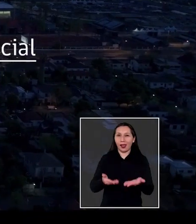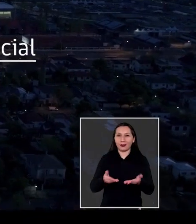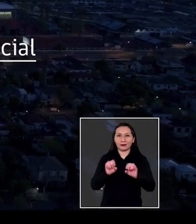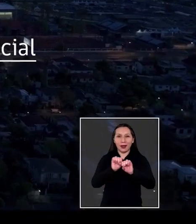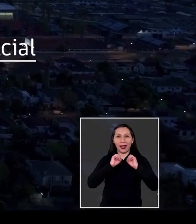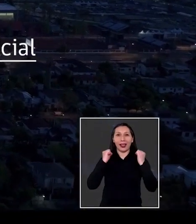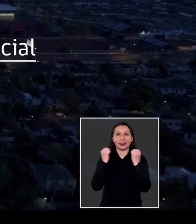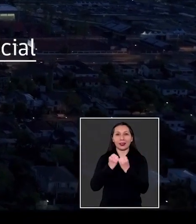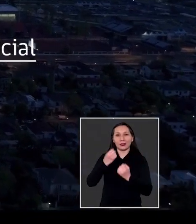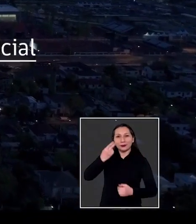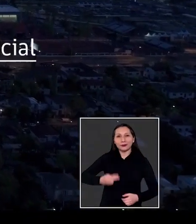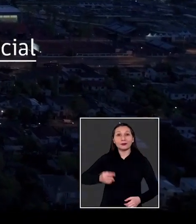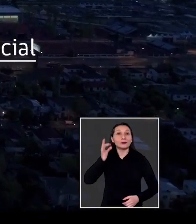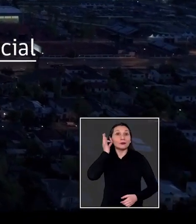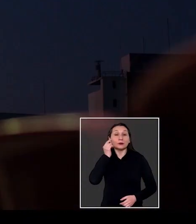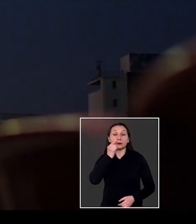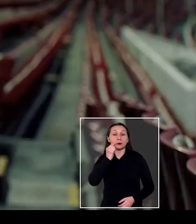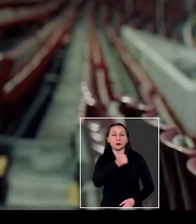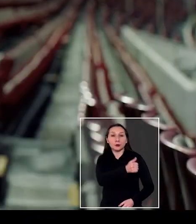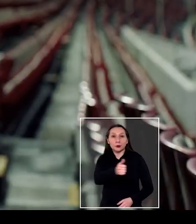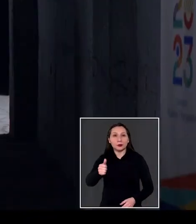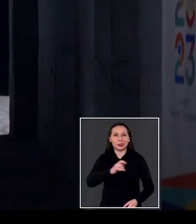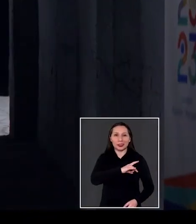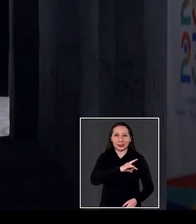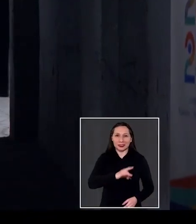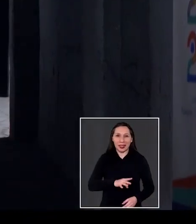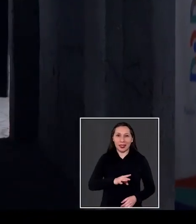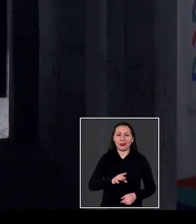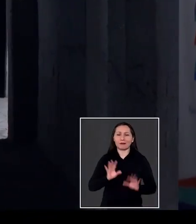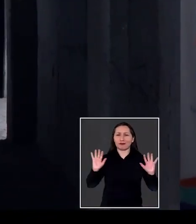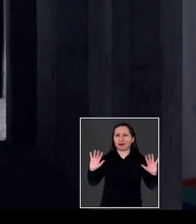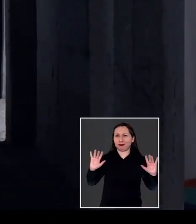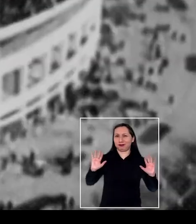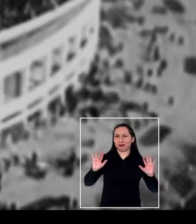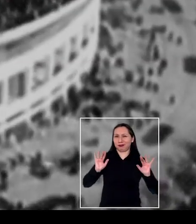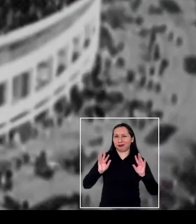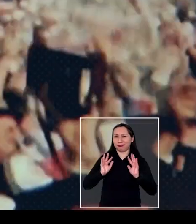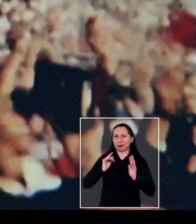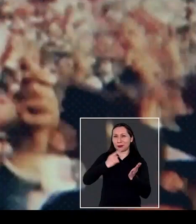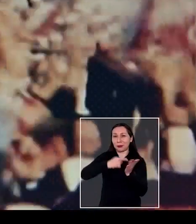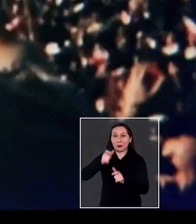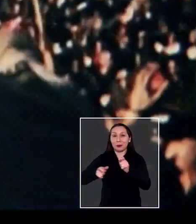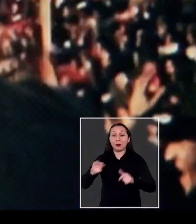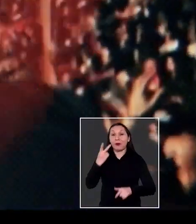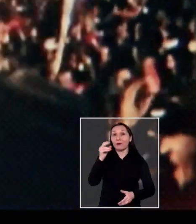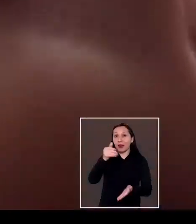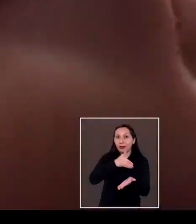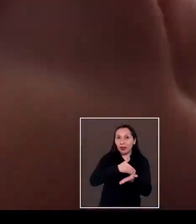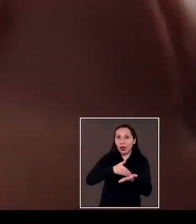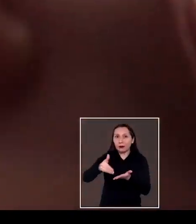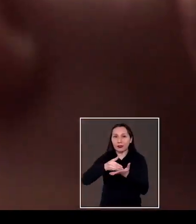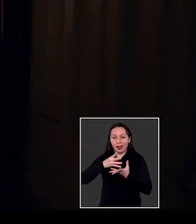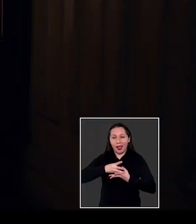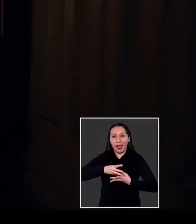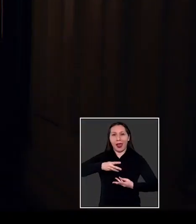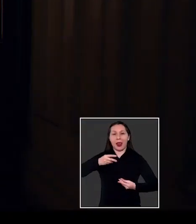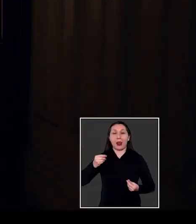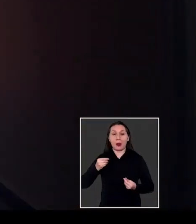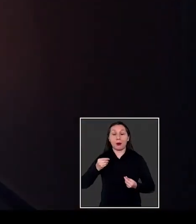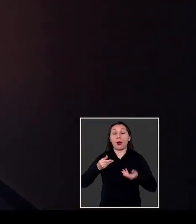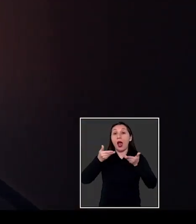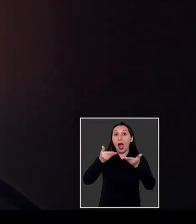Este es el estadio de todas y todos los chilenos, donde caben miles de personas y 20 millones de